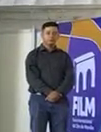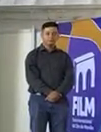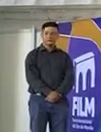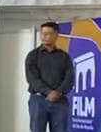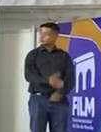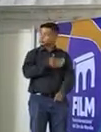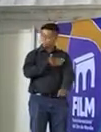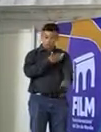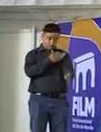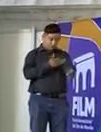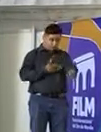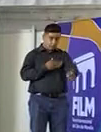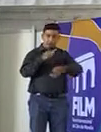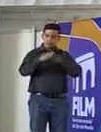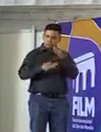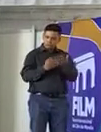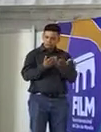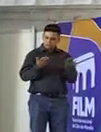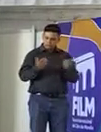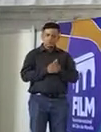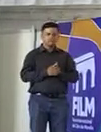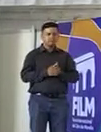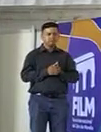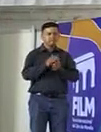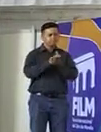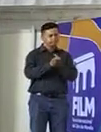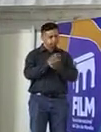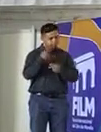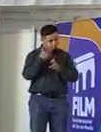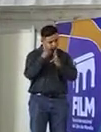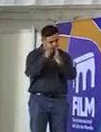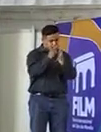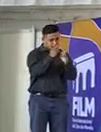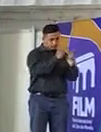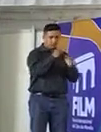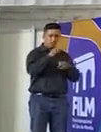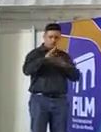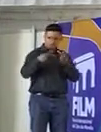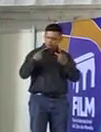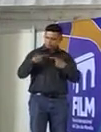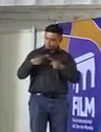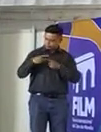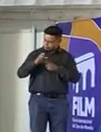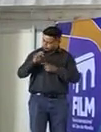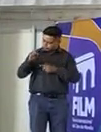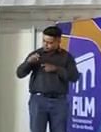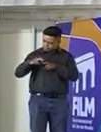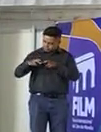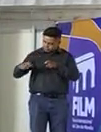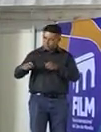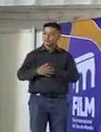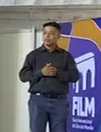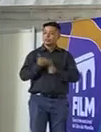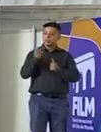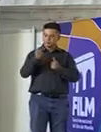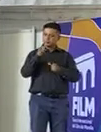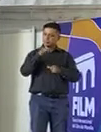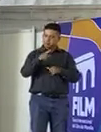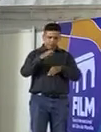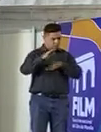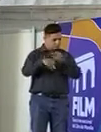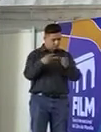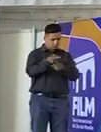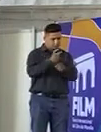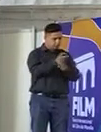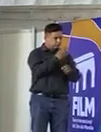Muy buenas tardes a todos. Saludo con mucho respeto a todos los miembros del presidio y a todos los invitados